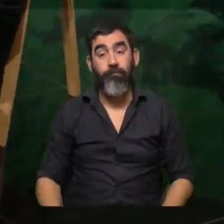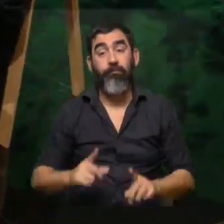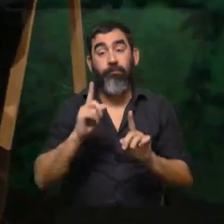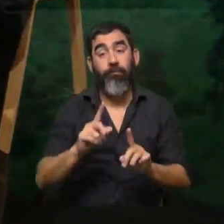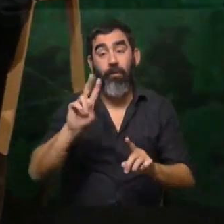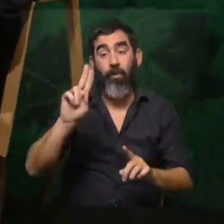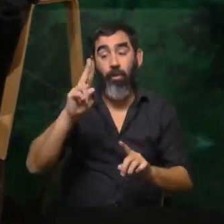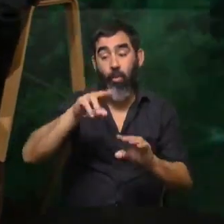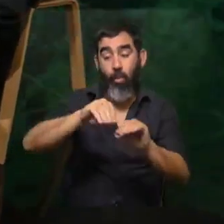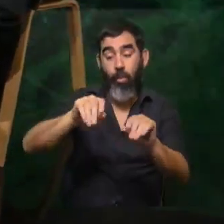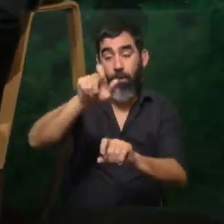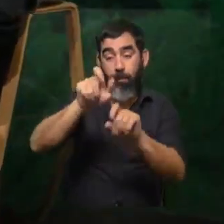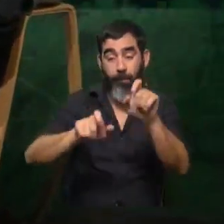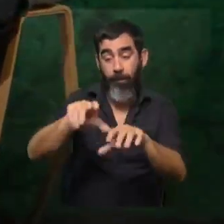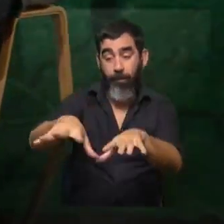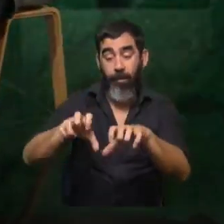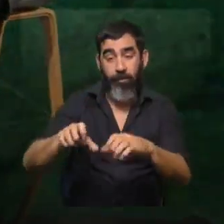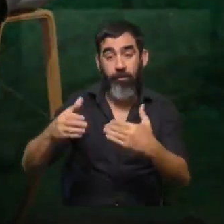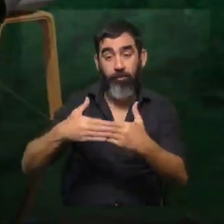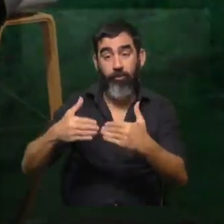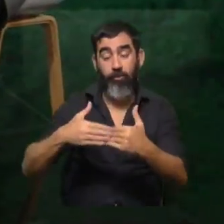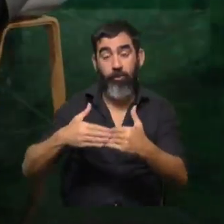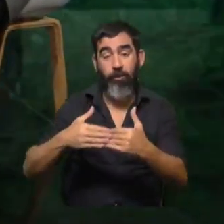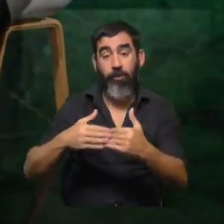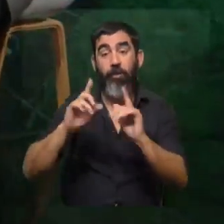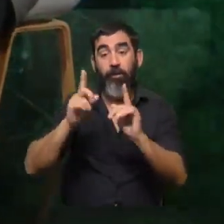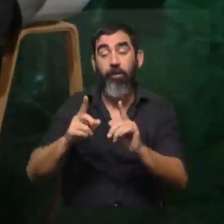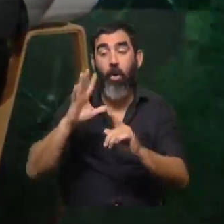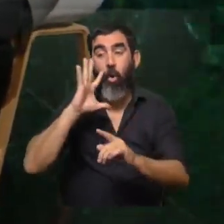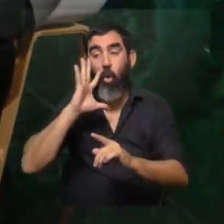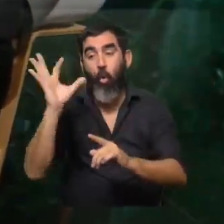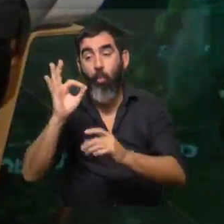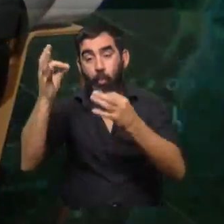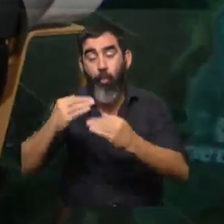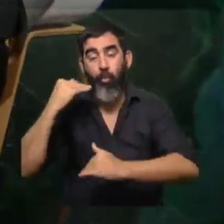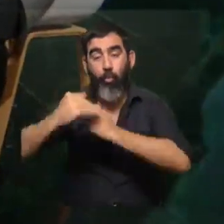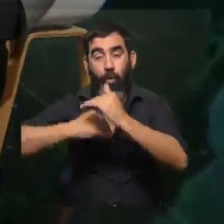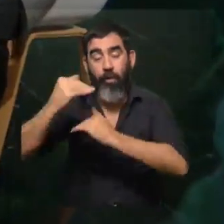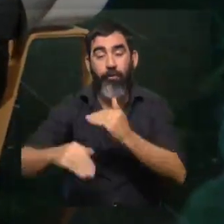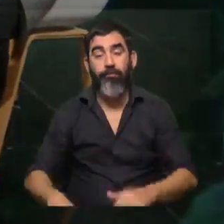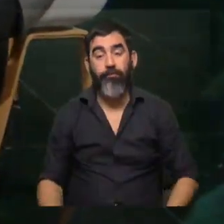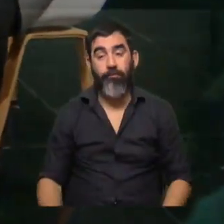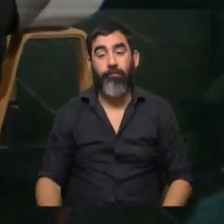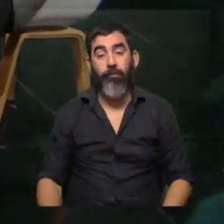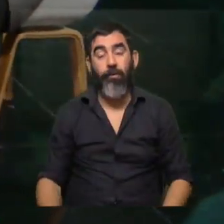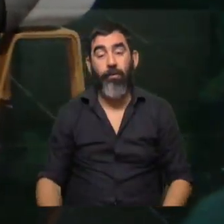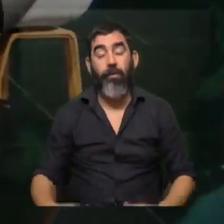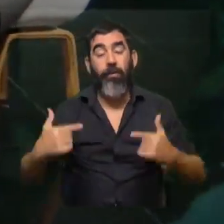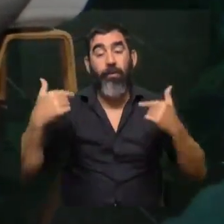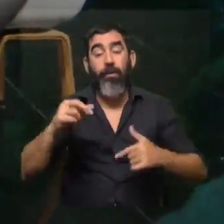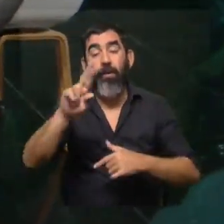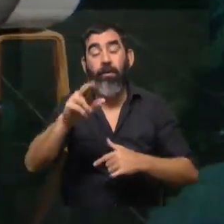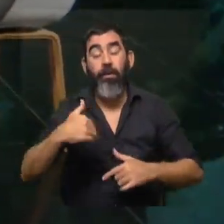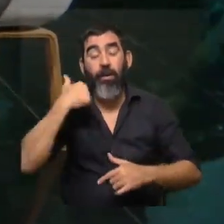los lugareños y a la gente que vive en esa zona oportunidades especiales de desarrollo. Sí, claro. El intendente de Río Negro,